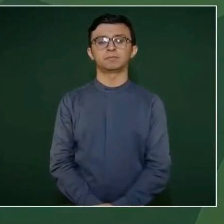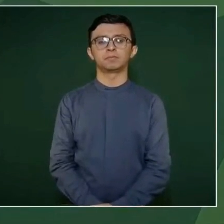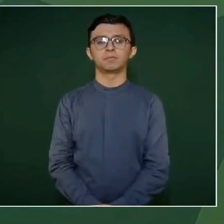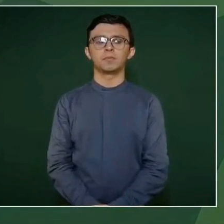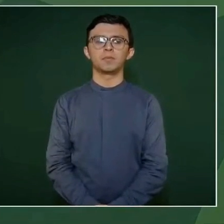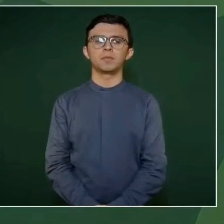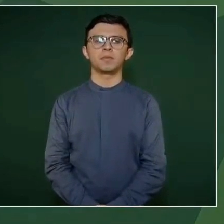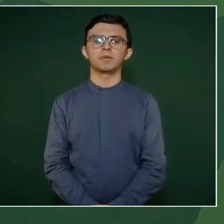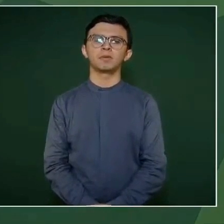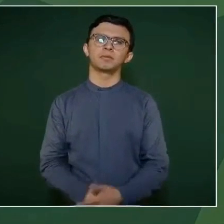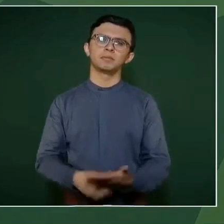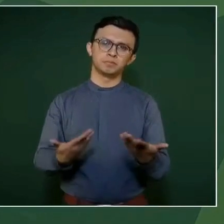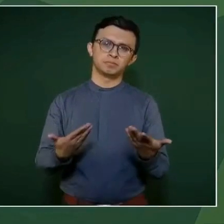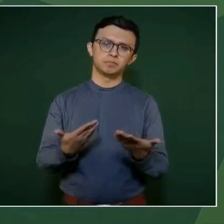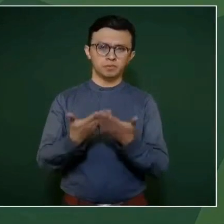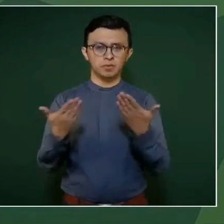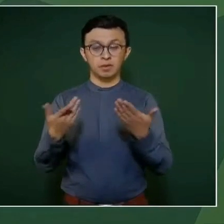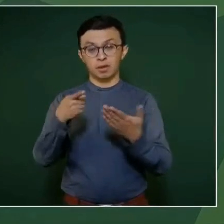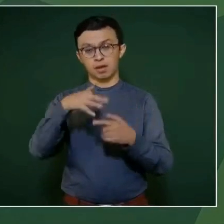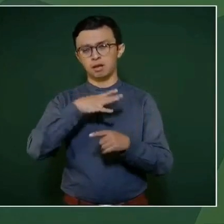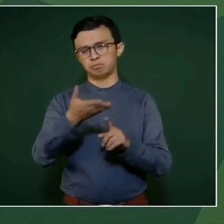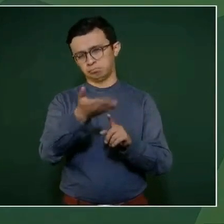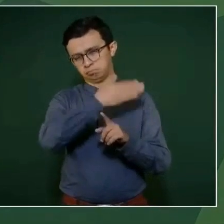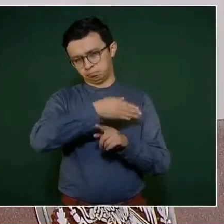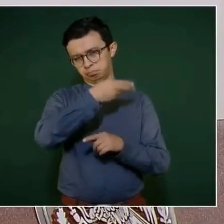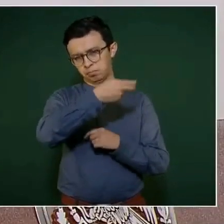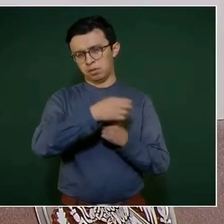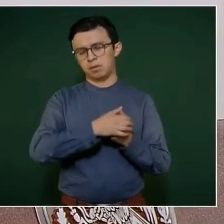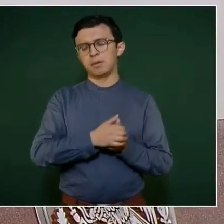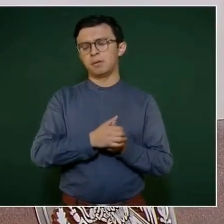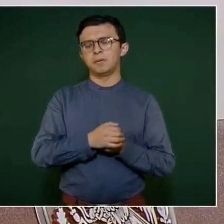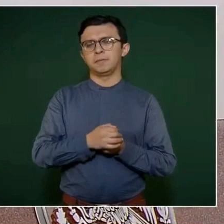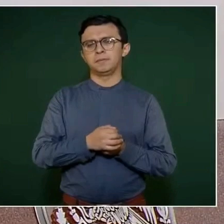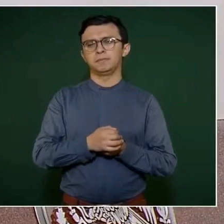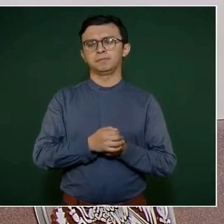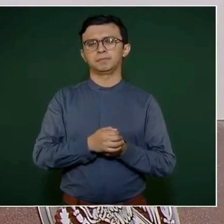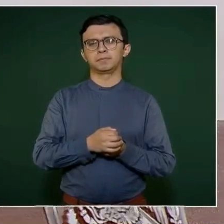Entonces, en ese tiempo,